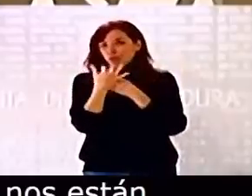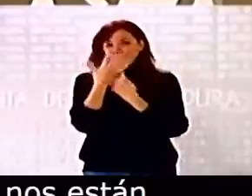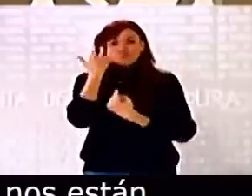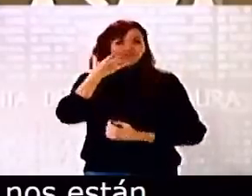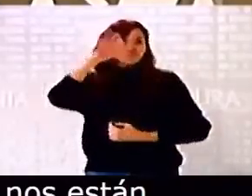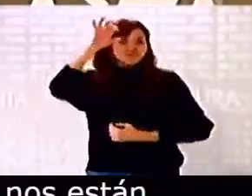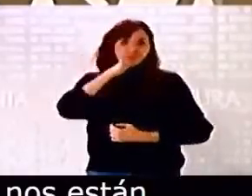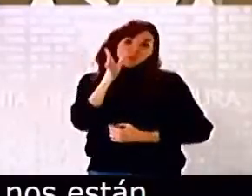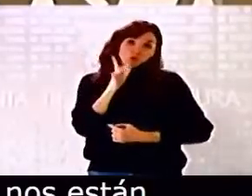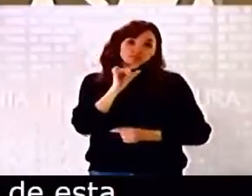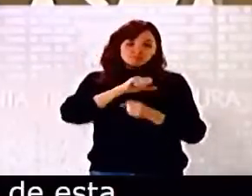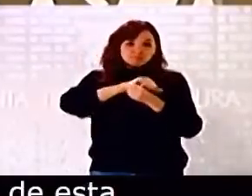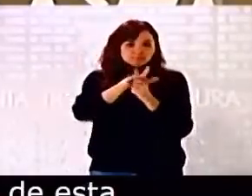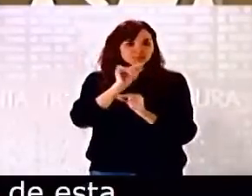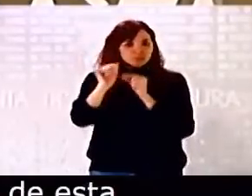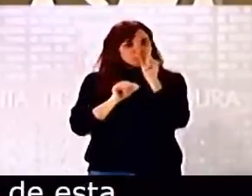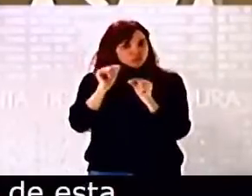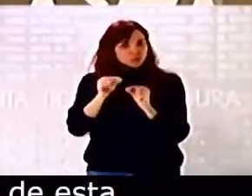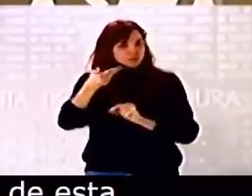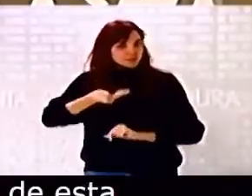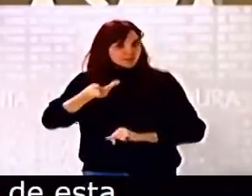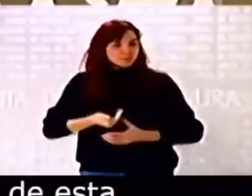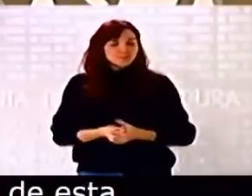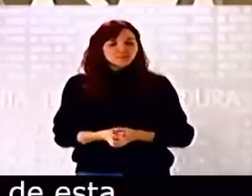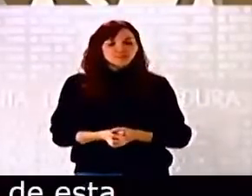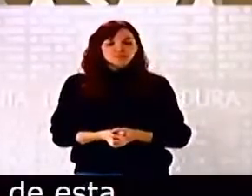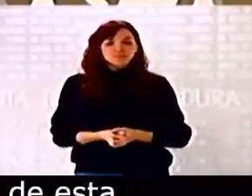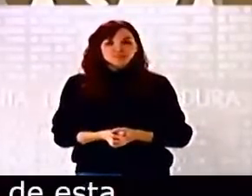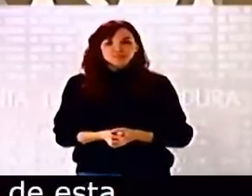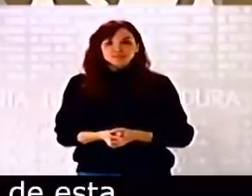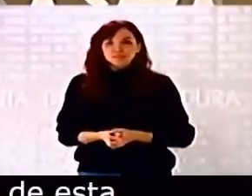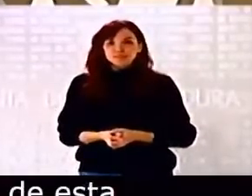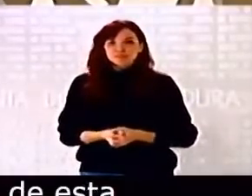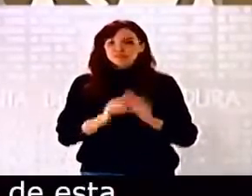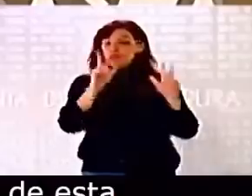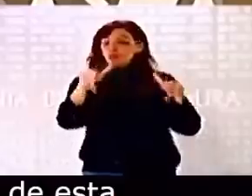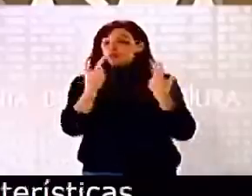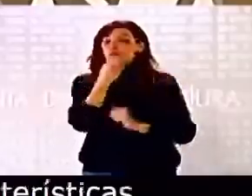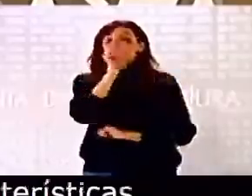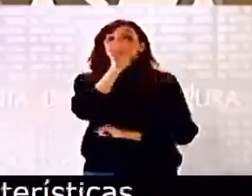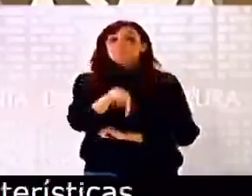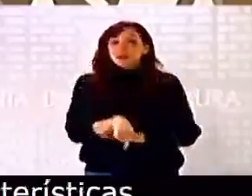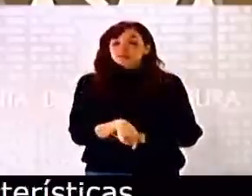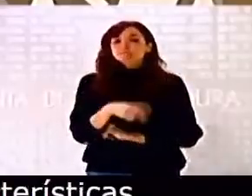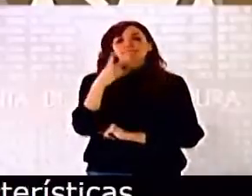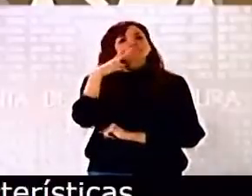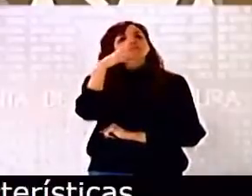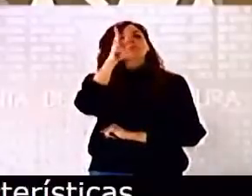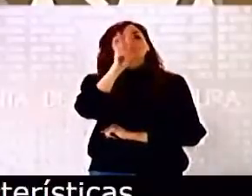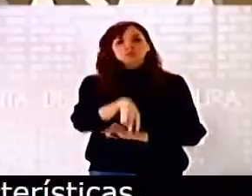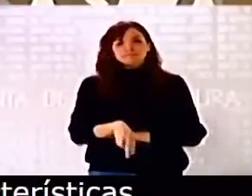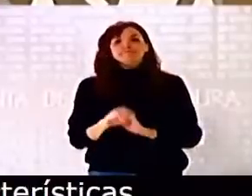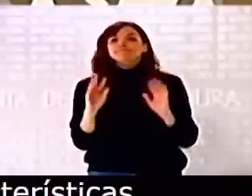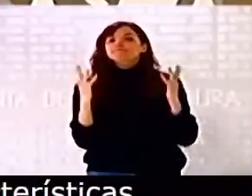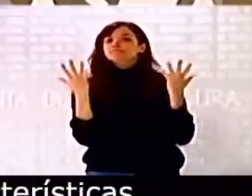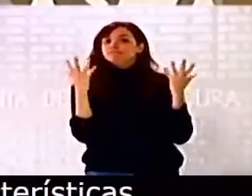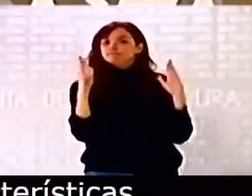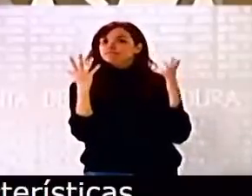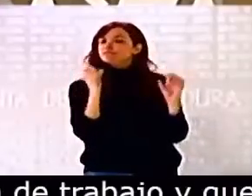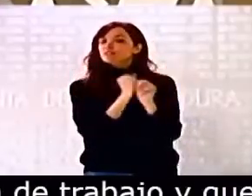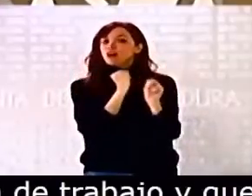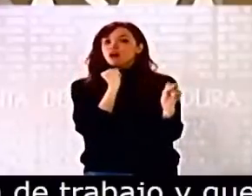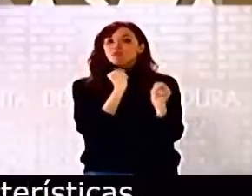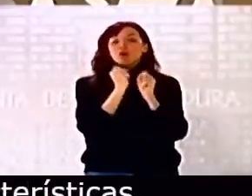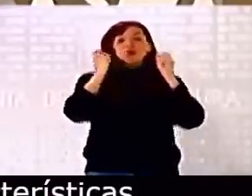supone una pandemia de estas características. Me van a permitir también que reconozca el trabajo y que reconozca la labor,